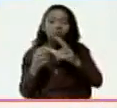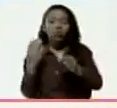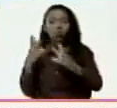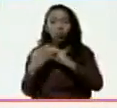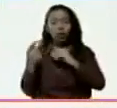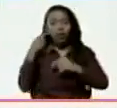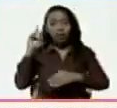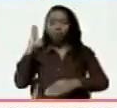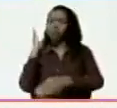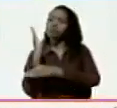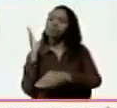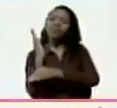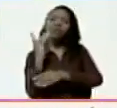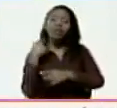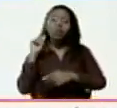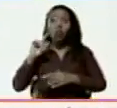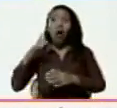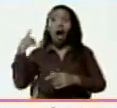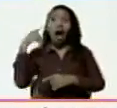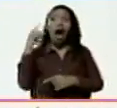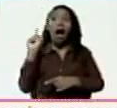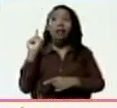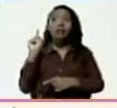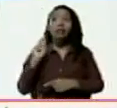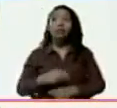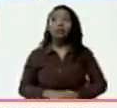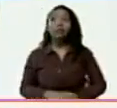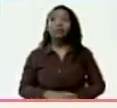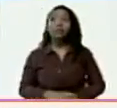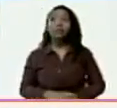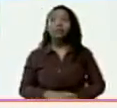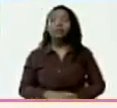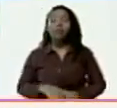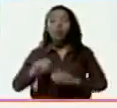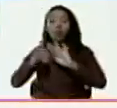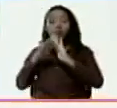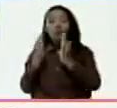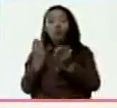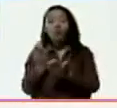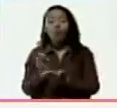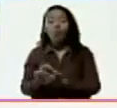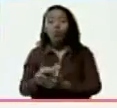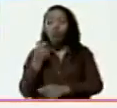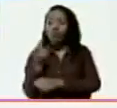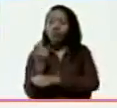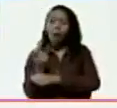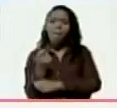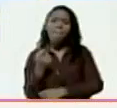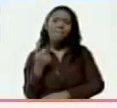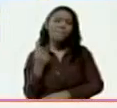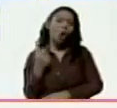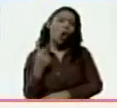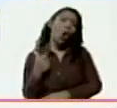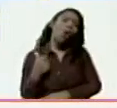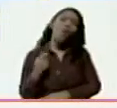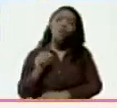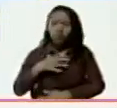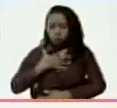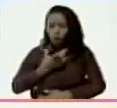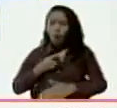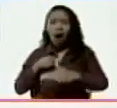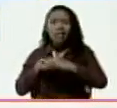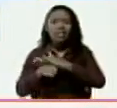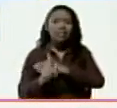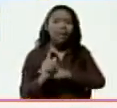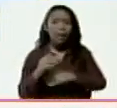significan la existencia también de un mundo financiero encarecido para que nosotros podamos acceder a